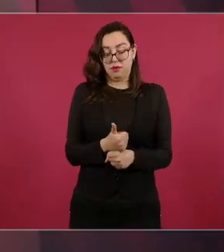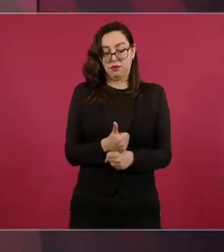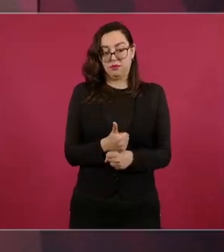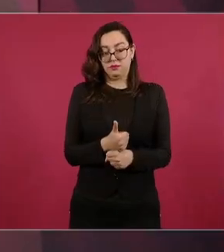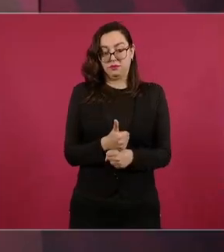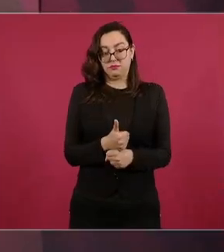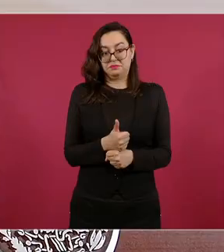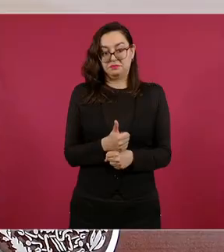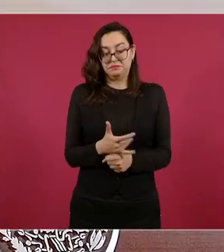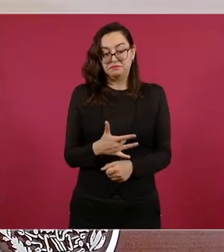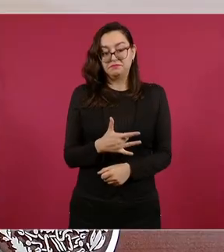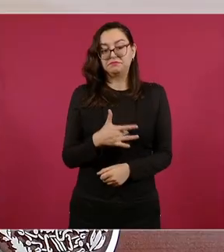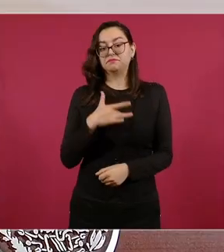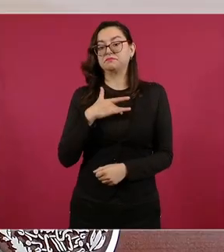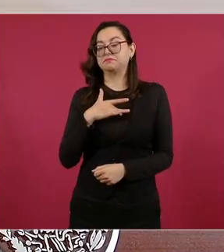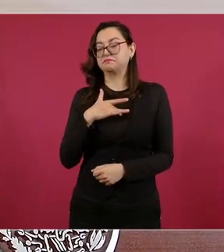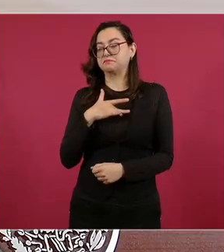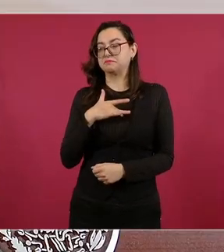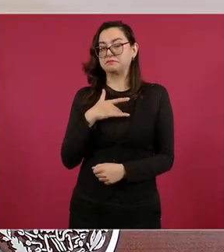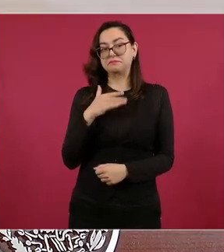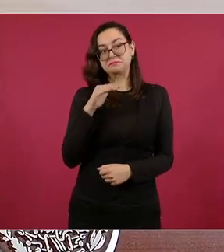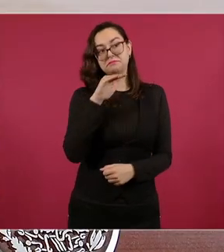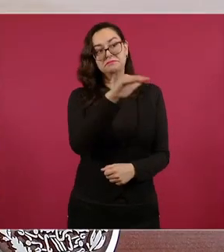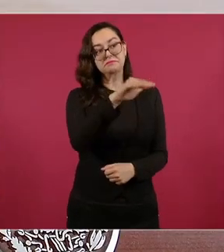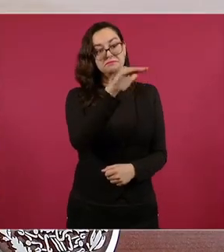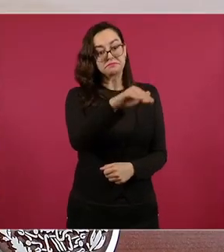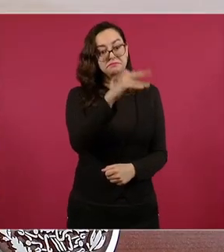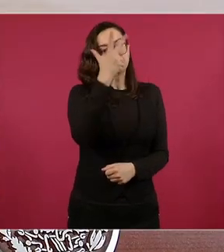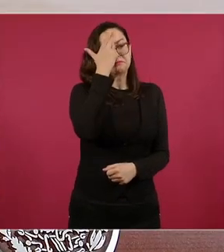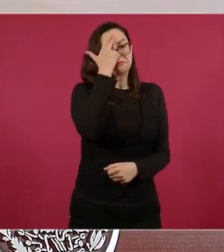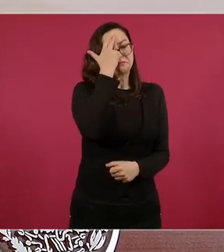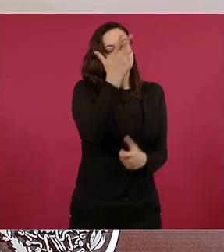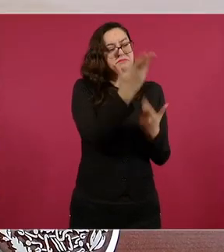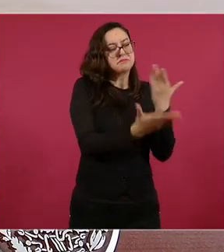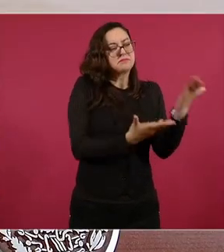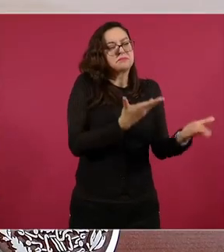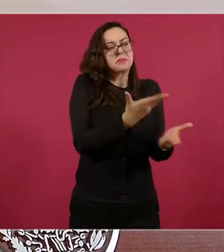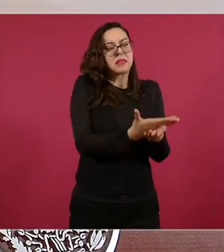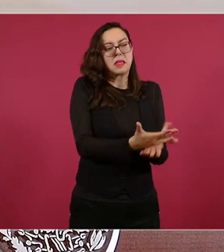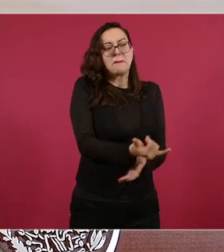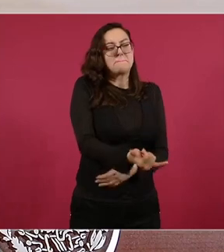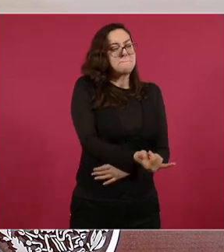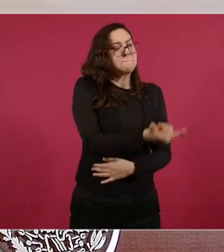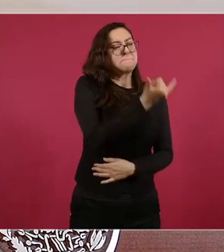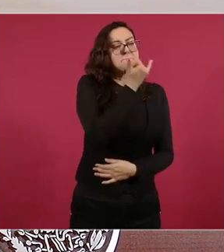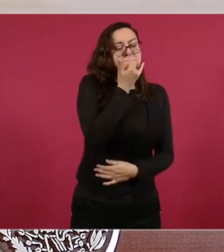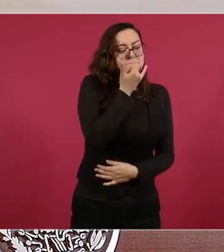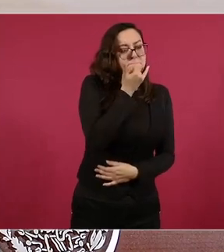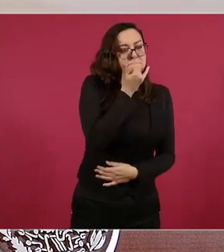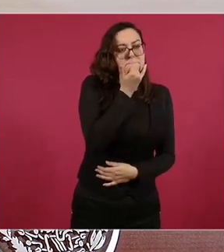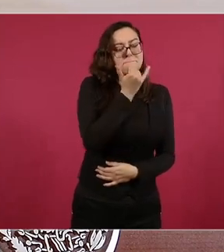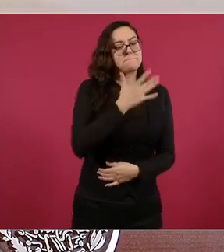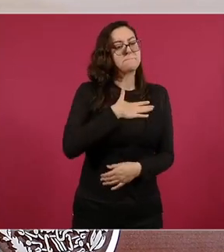se disculpa con Porfirio Díaz porque a su nieto Francisco